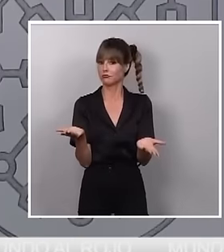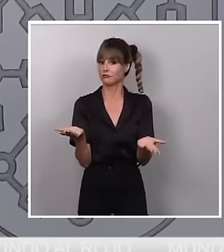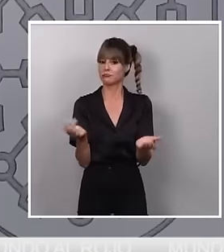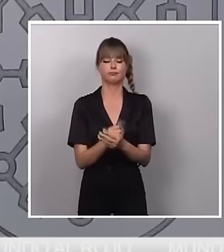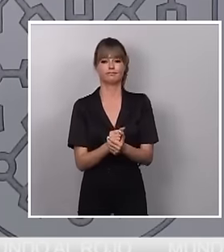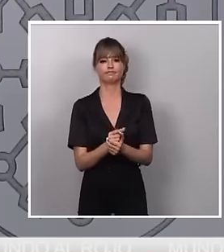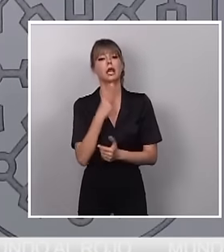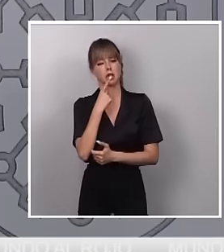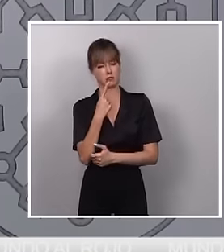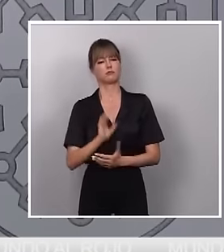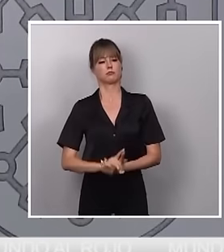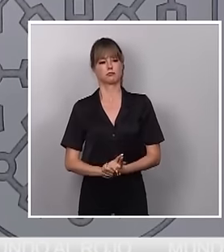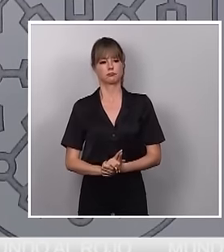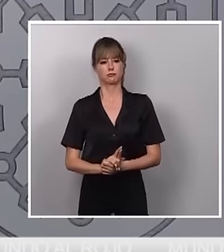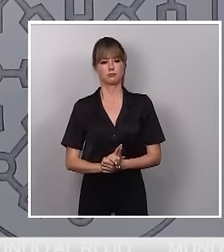También les diré